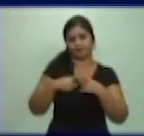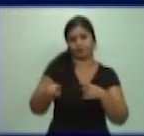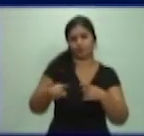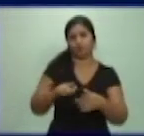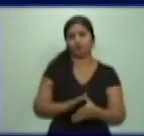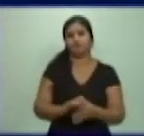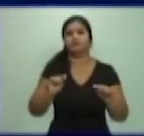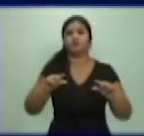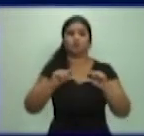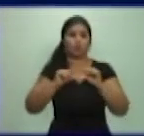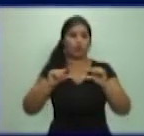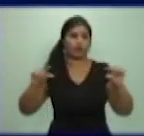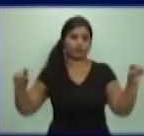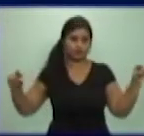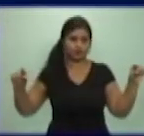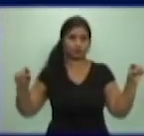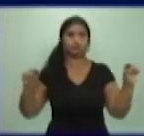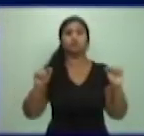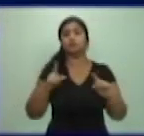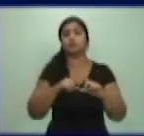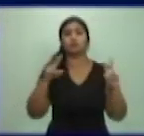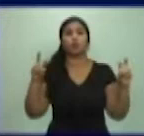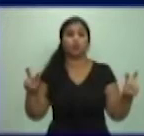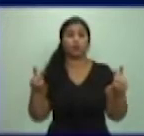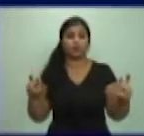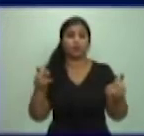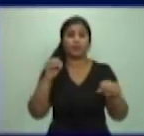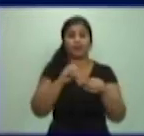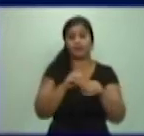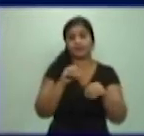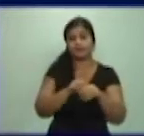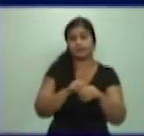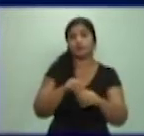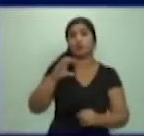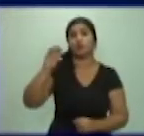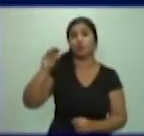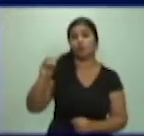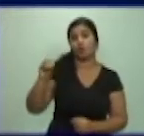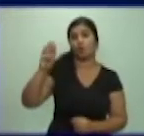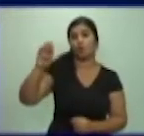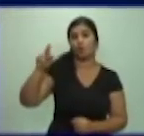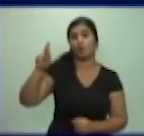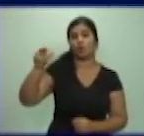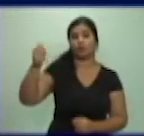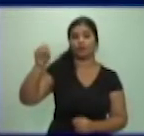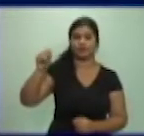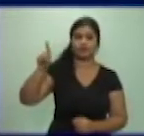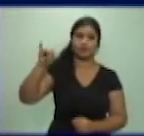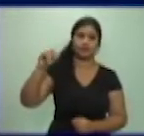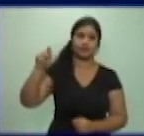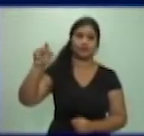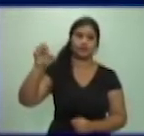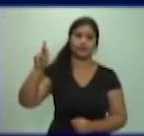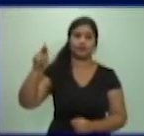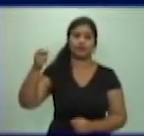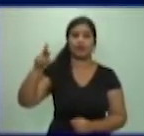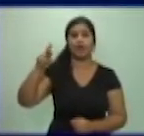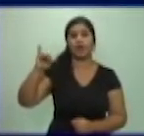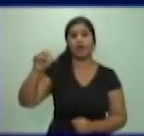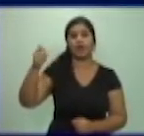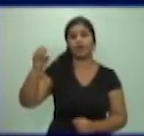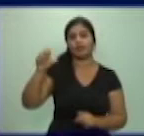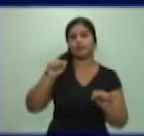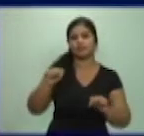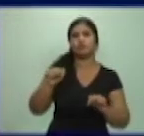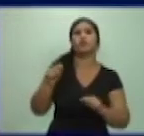los temas abordados en las obras literarias nos aportan muchos conocimientos. Está bien porque realmente el texto